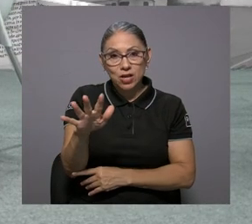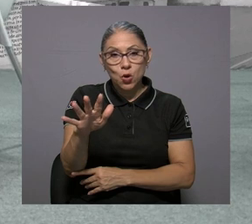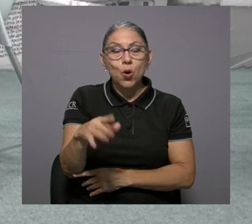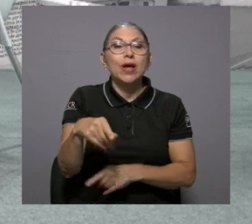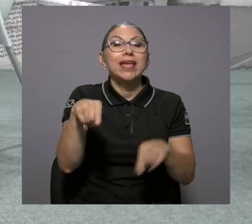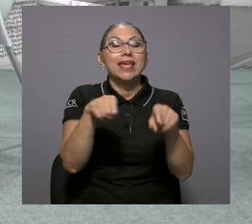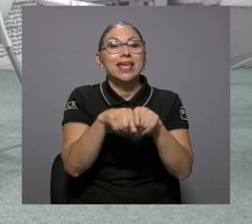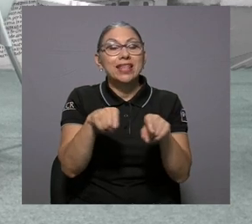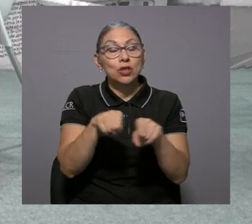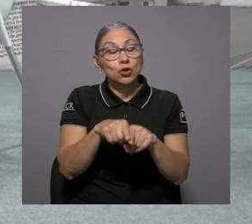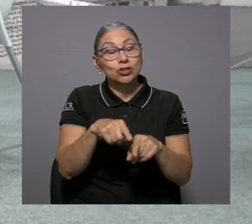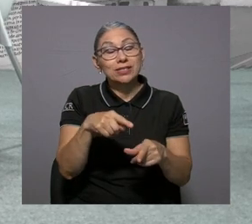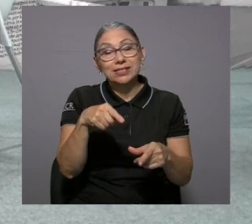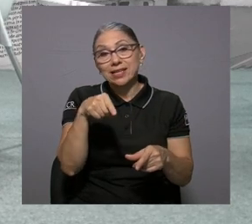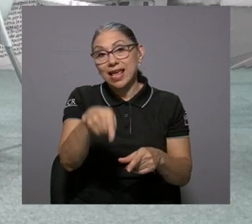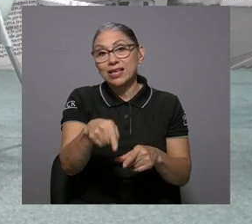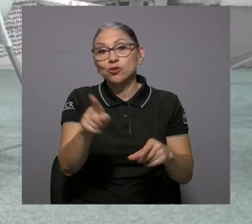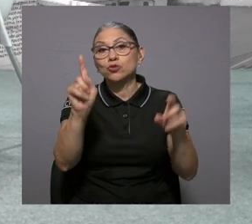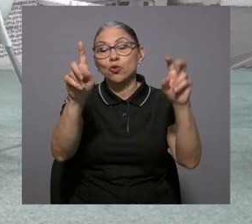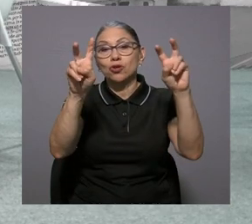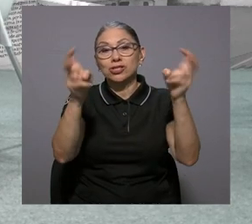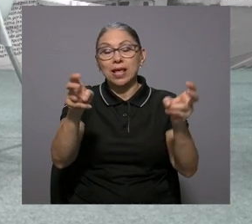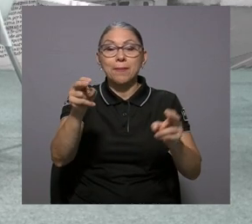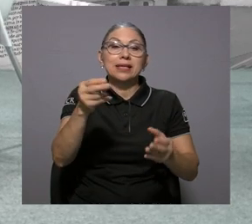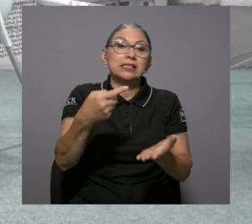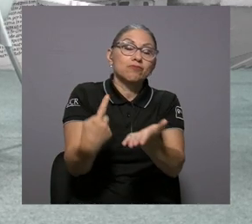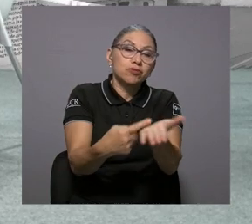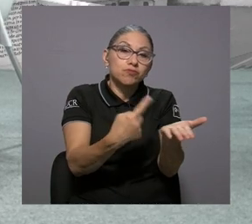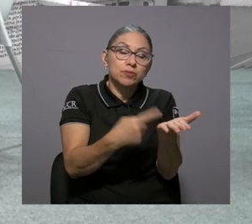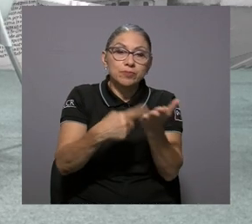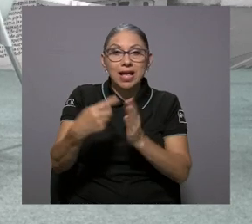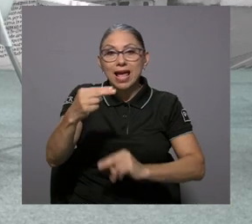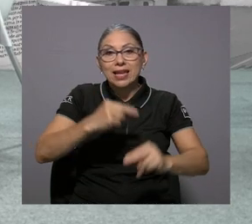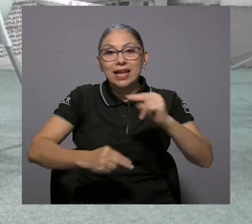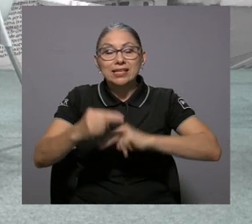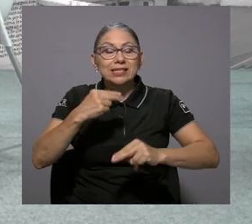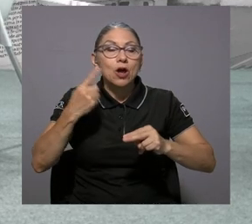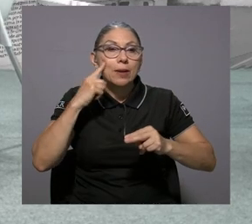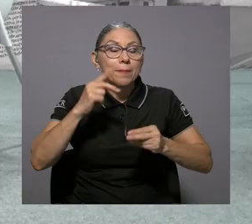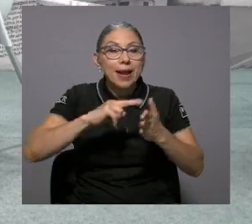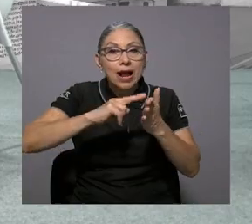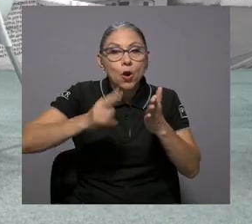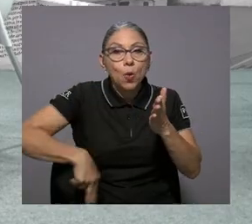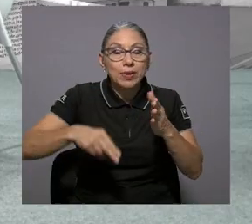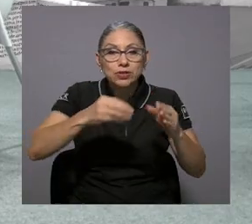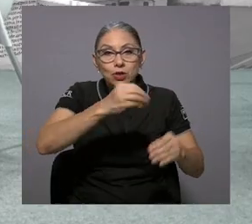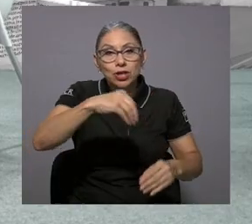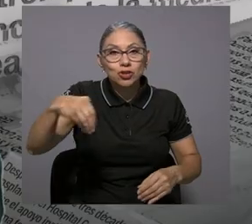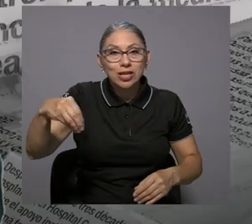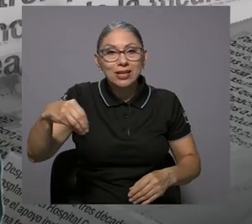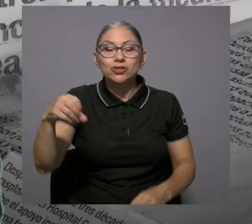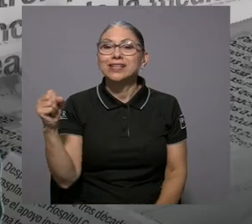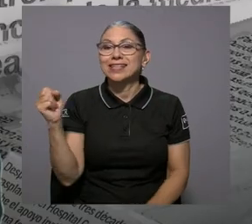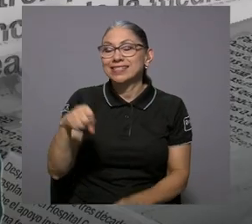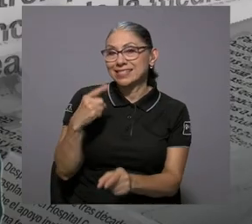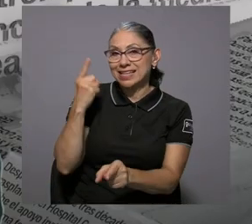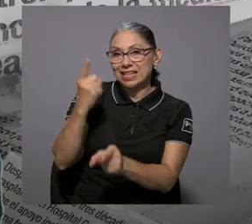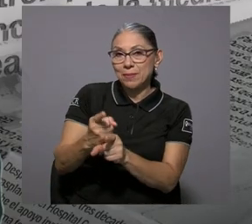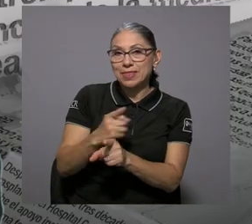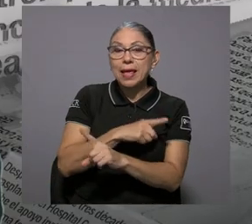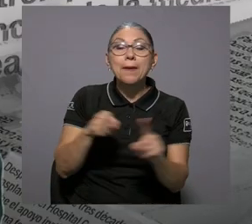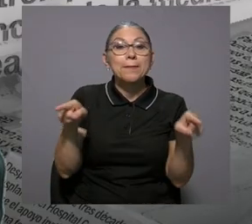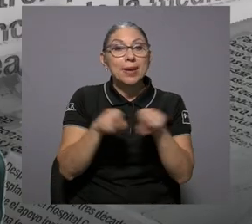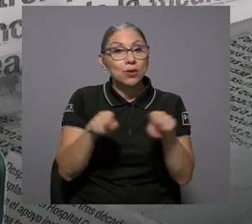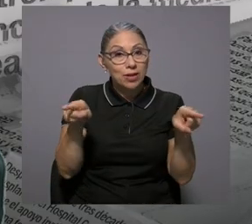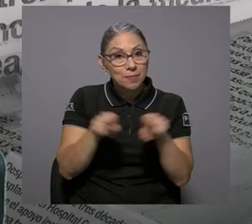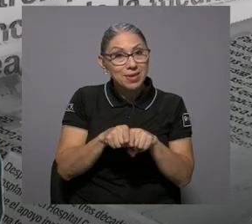de los puntos a negociar para la Convención de los Océanos. Sí, exactamente, pero hay también una